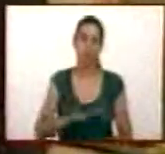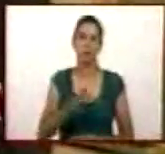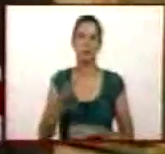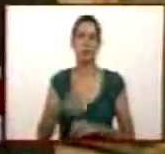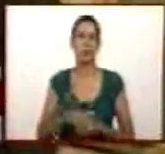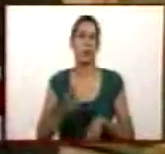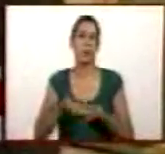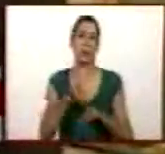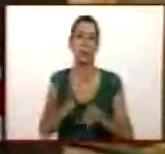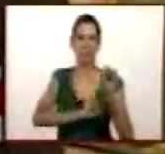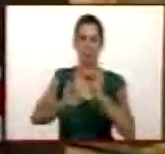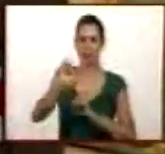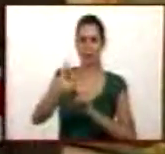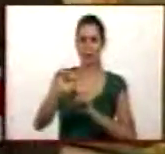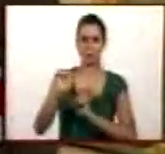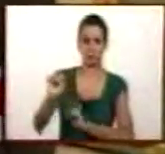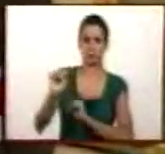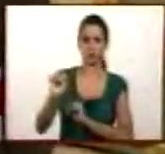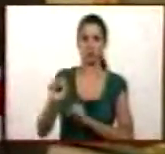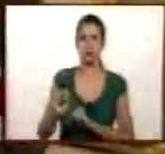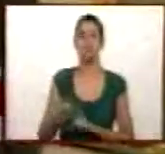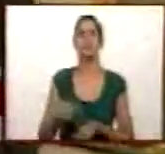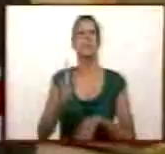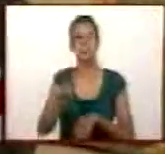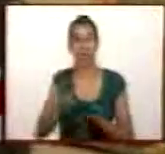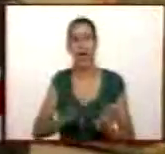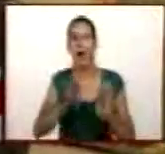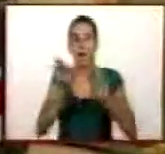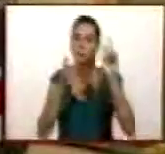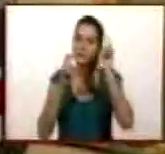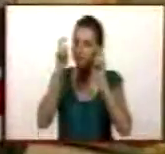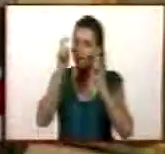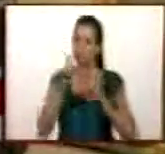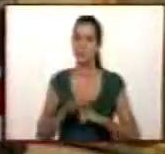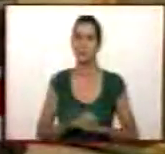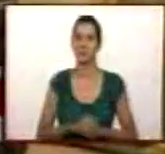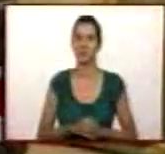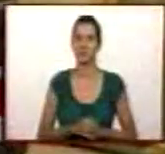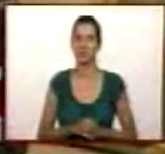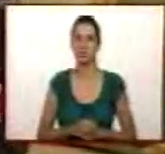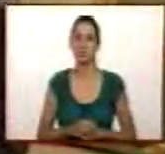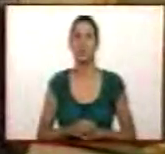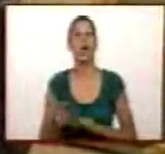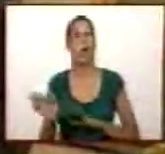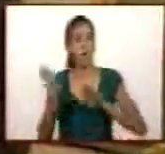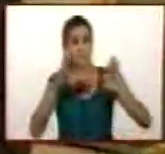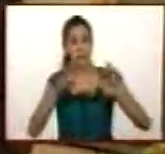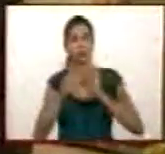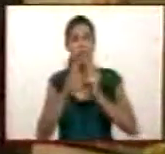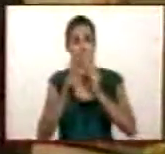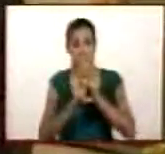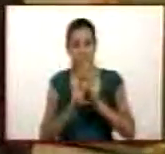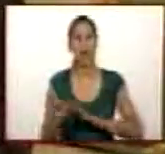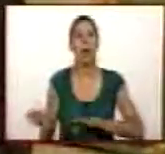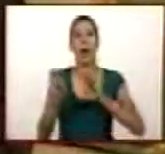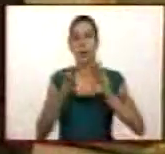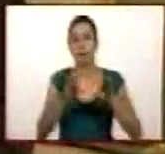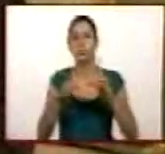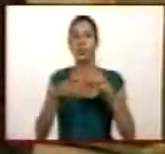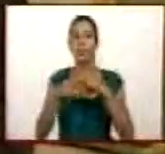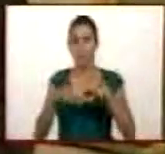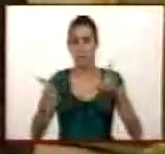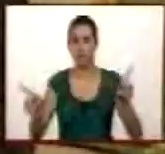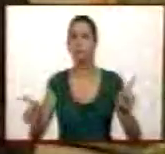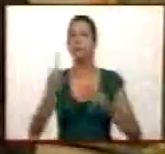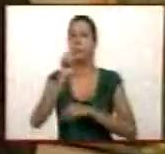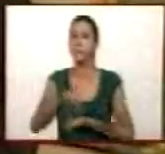en defensa del presidente Chávez, en defensa de la Constitución, en defensa de la democracia popular,